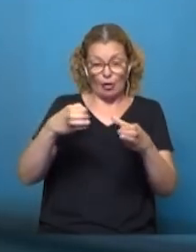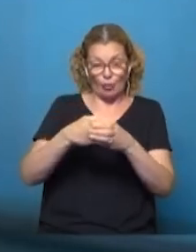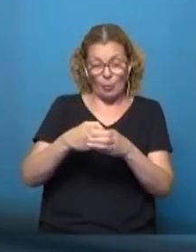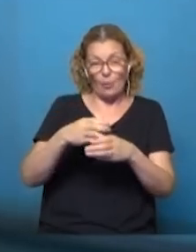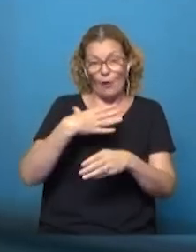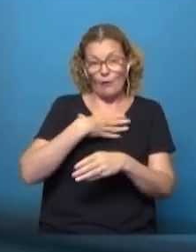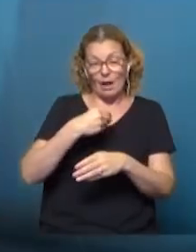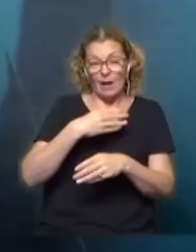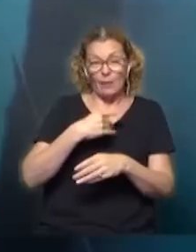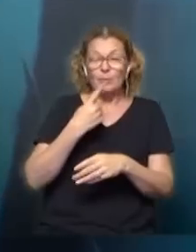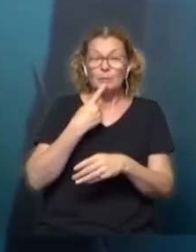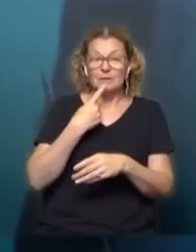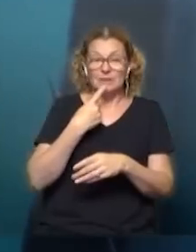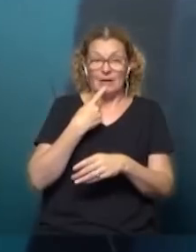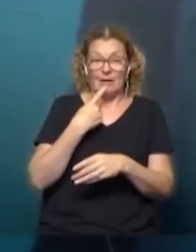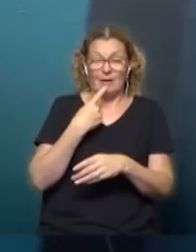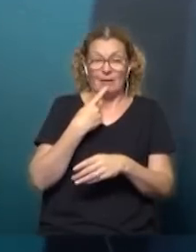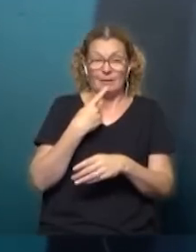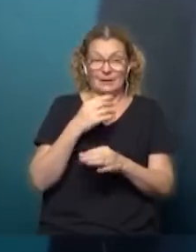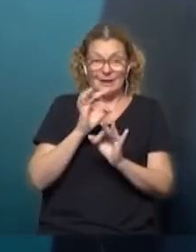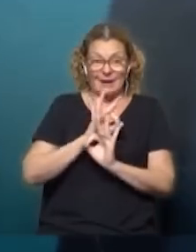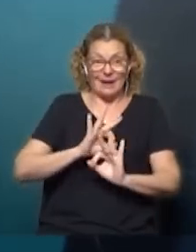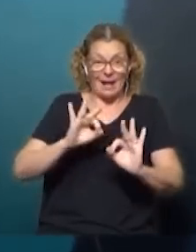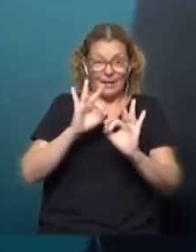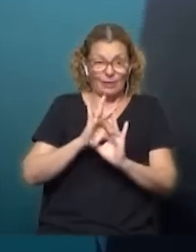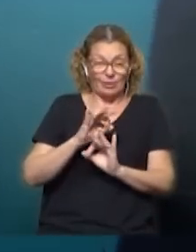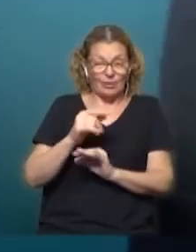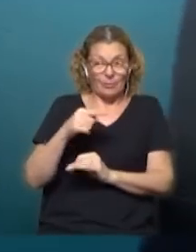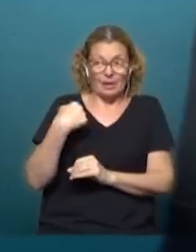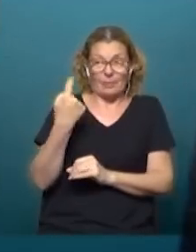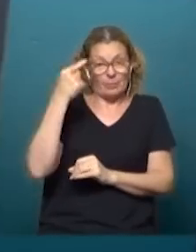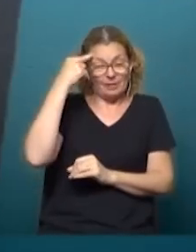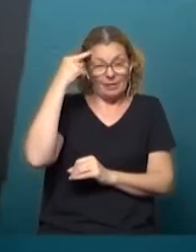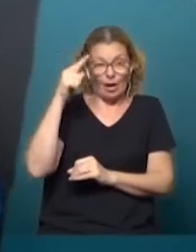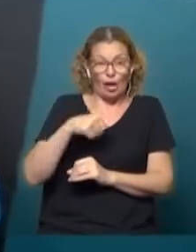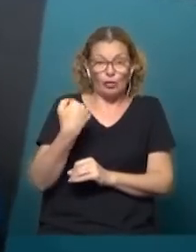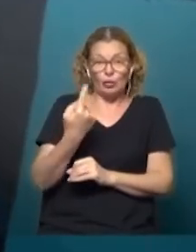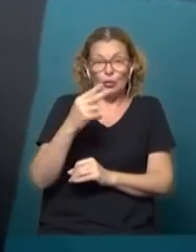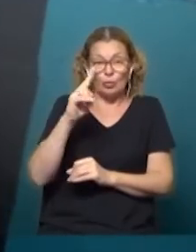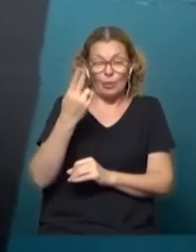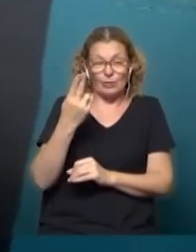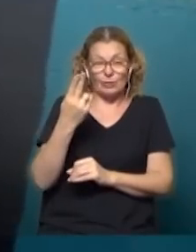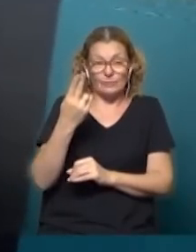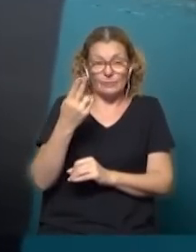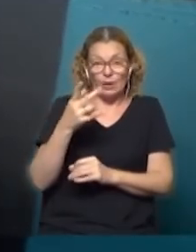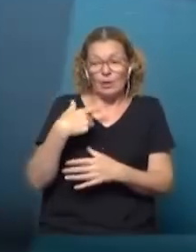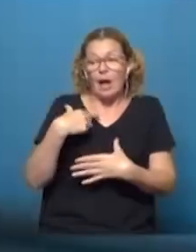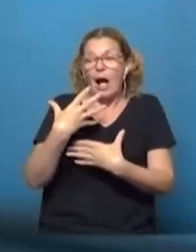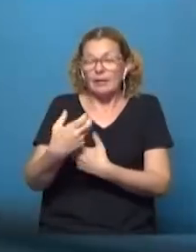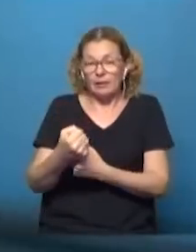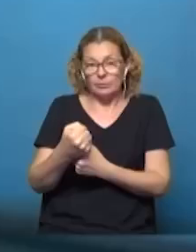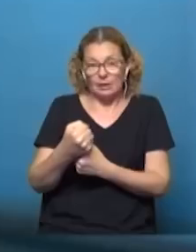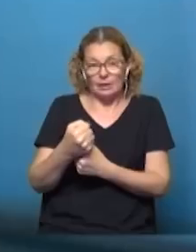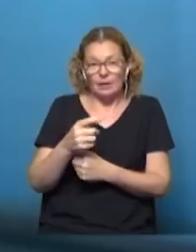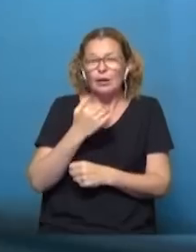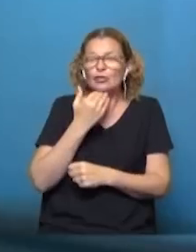al doctor la calle nadie nos hace creer a los uruguayos aún aquellos que lo defienden que